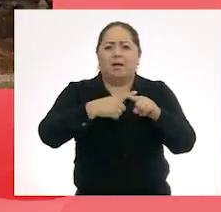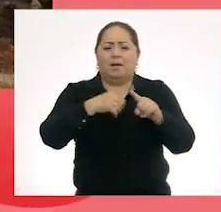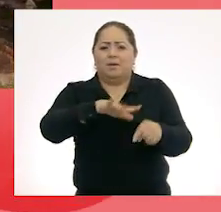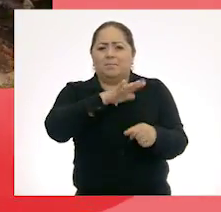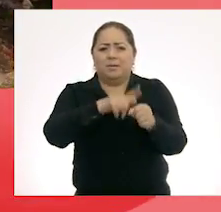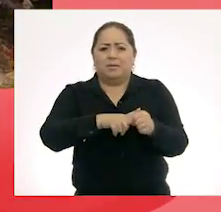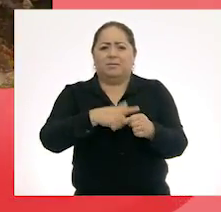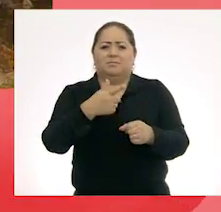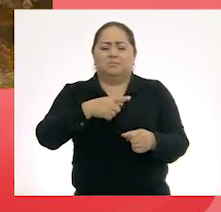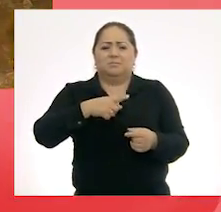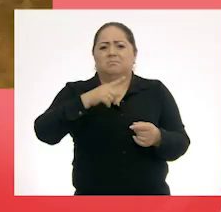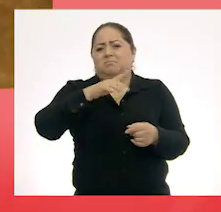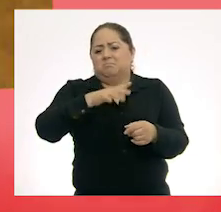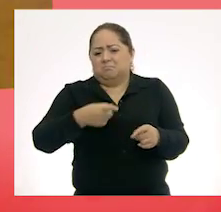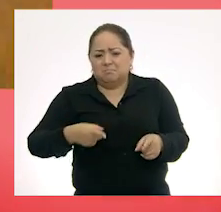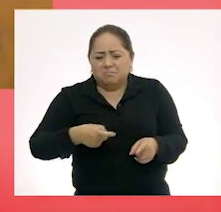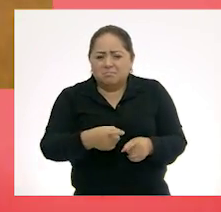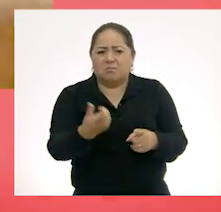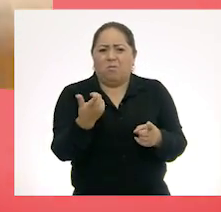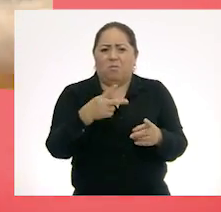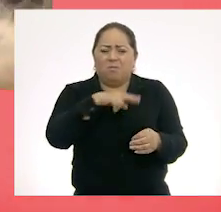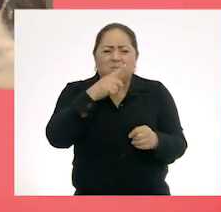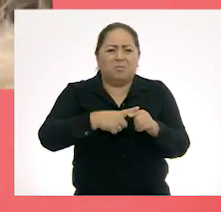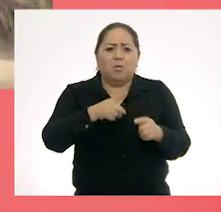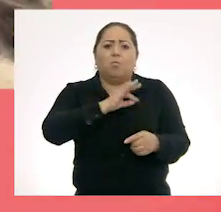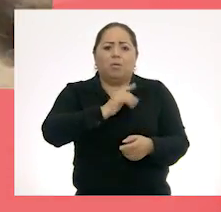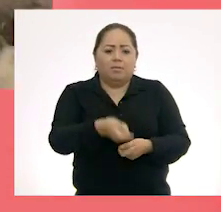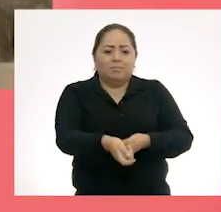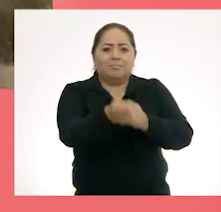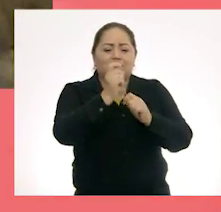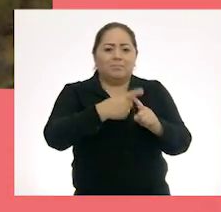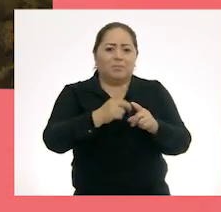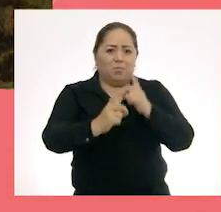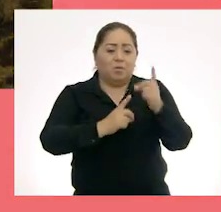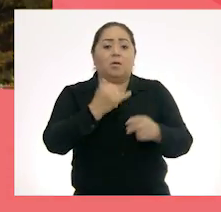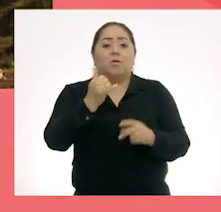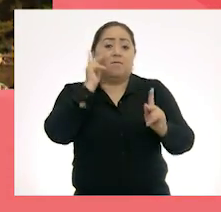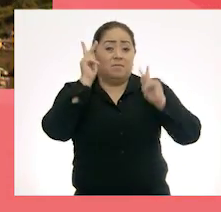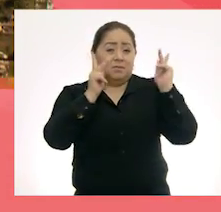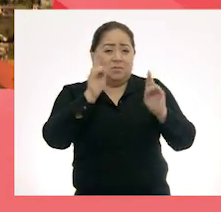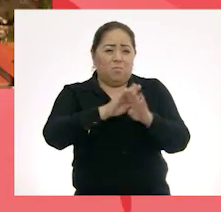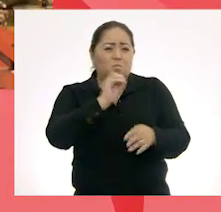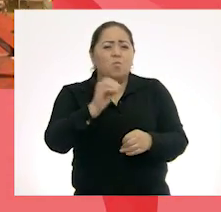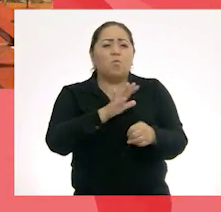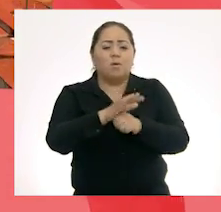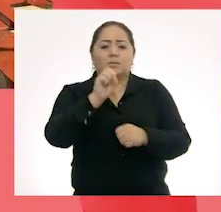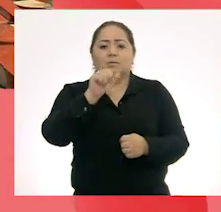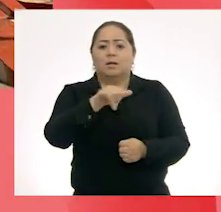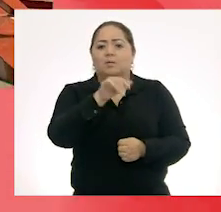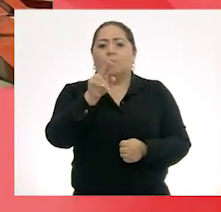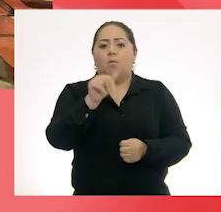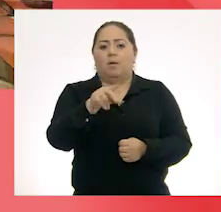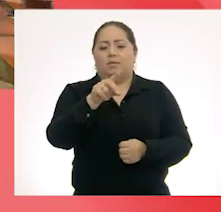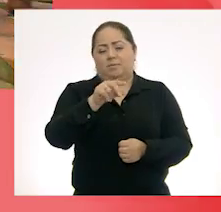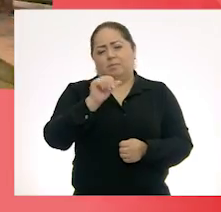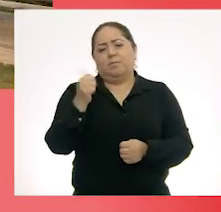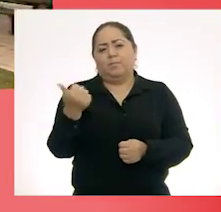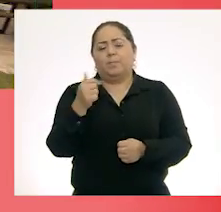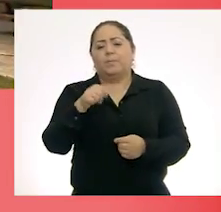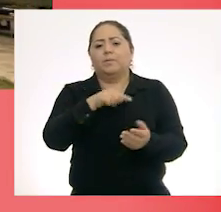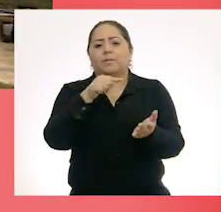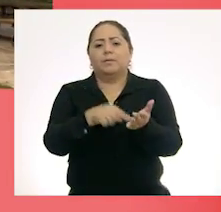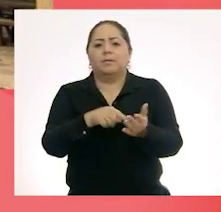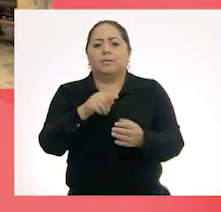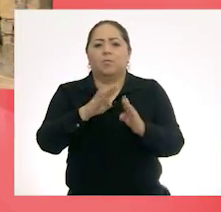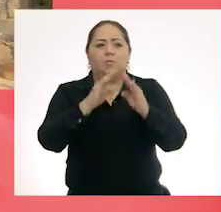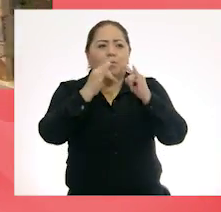acuáticas y terrestres. Se puede practicar también la pesca deportiva. Una visita obligada es San Juan de los Durán, donde se encuentra